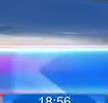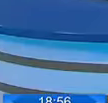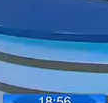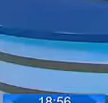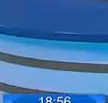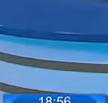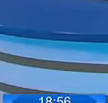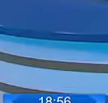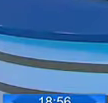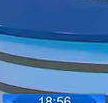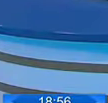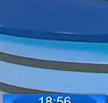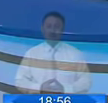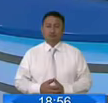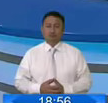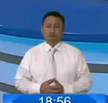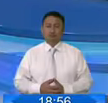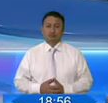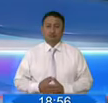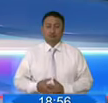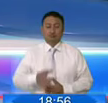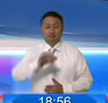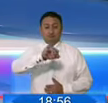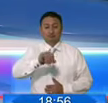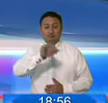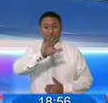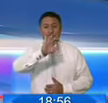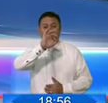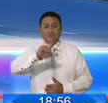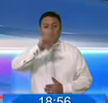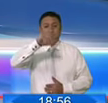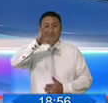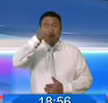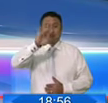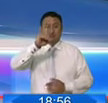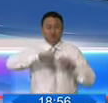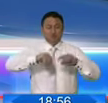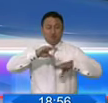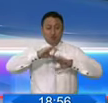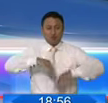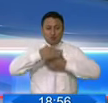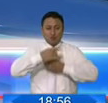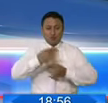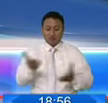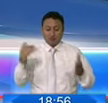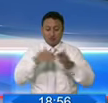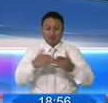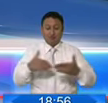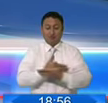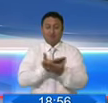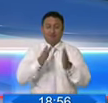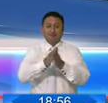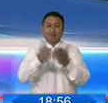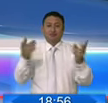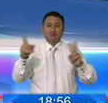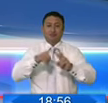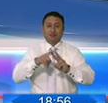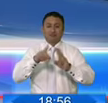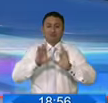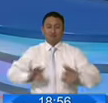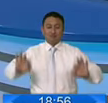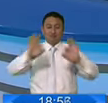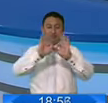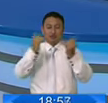9 de 5 de julio del 2018 amigos es un gusto estar nuevamente con ustedes en la emisión estelar del comercio se ve con lo más destacado